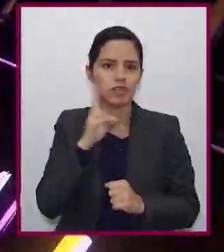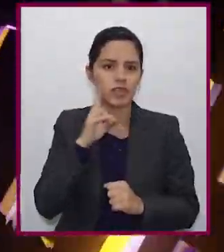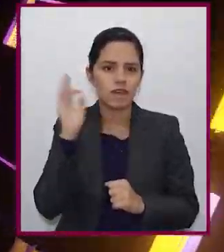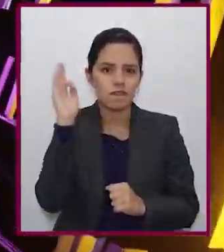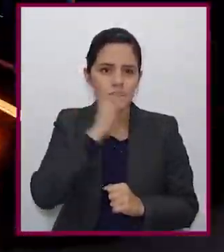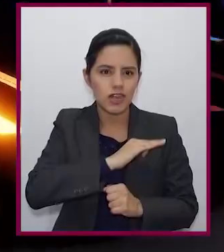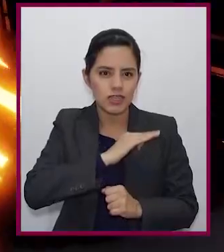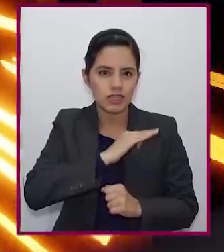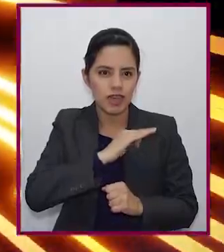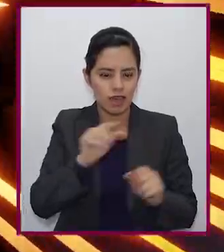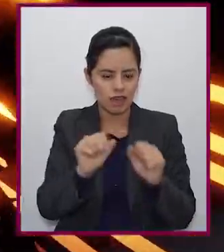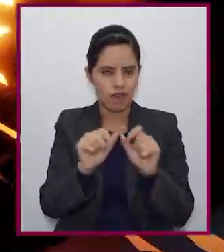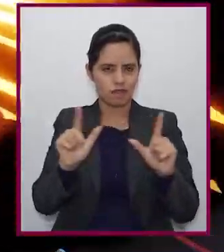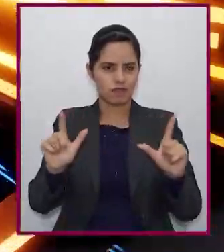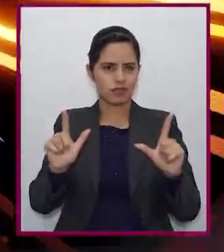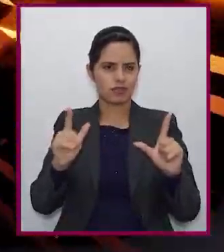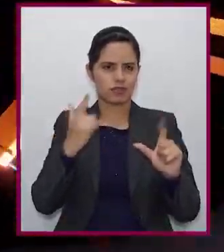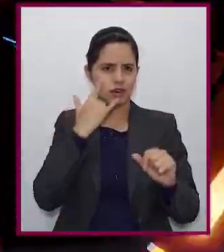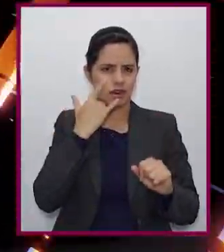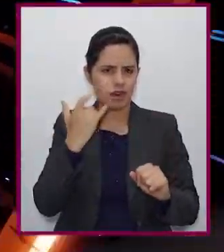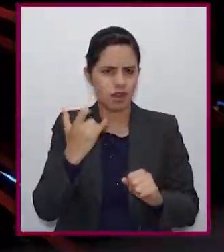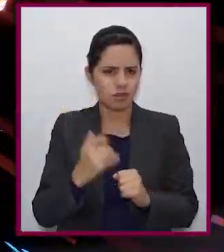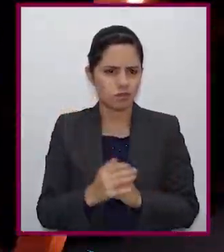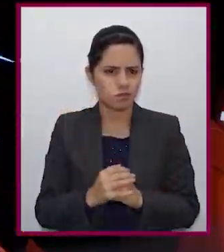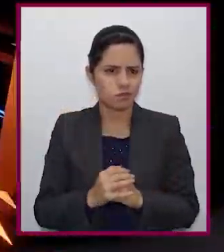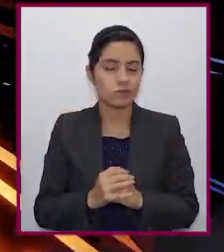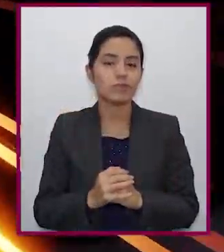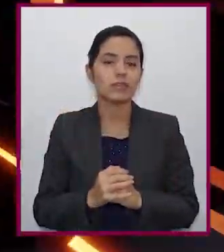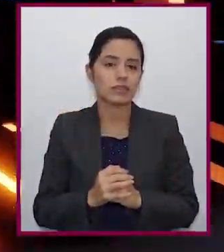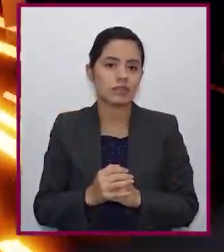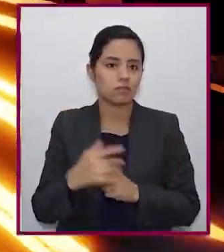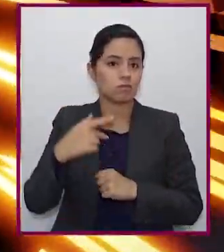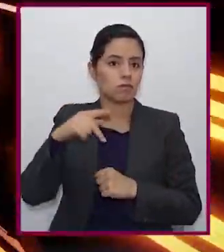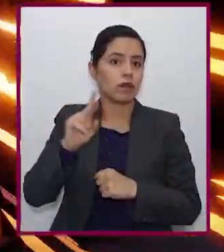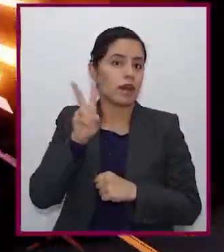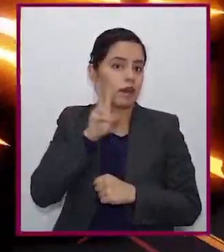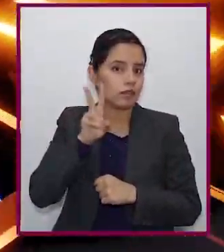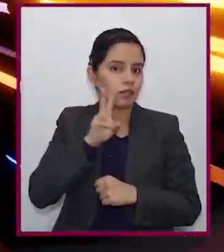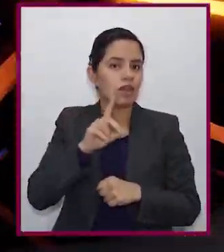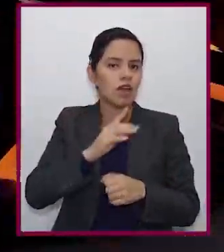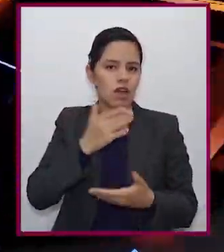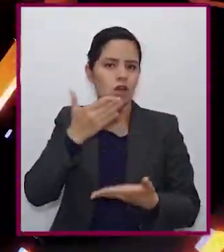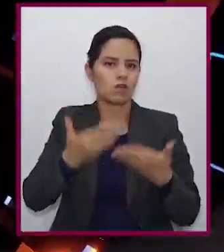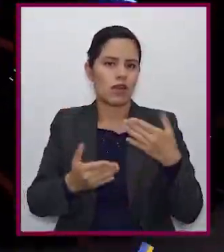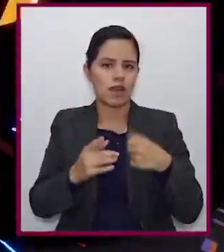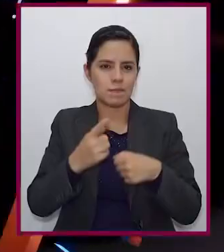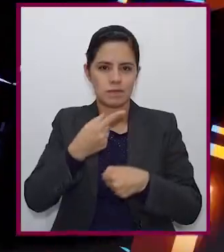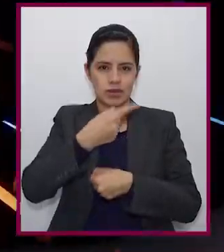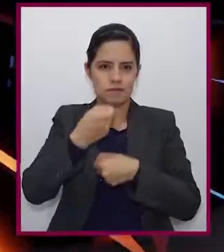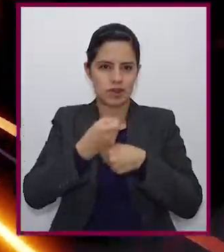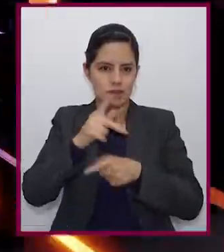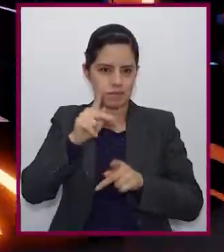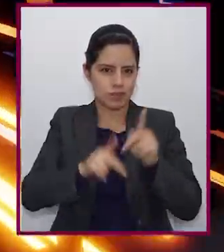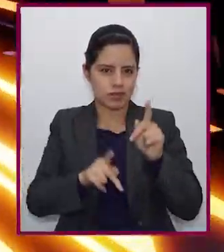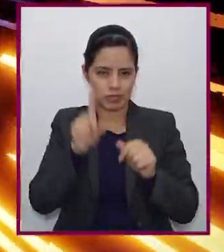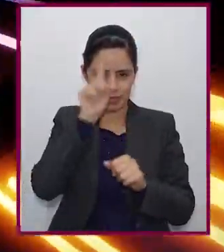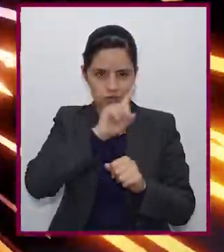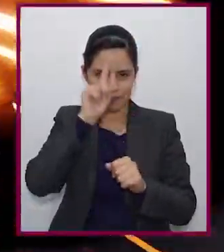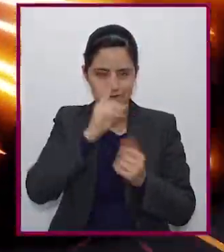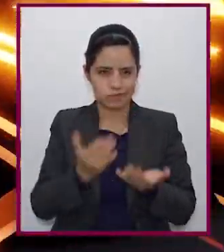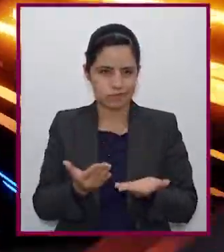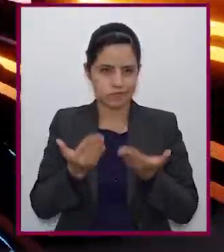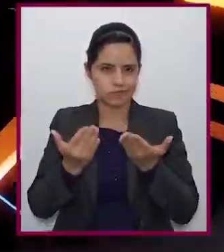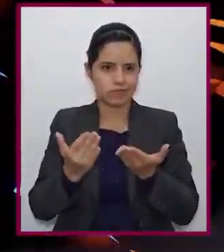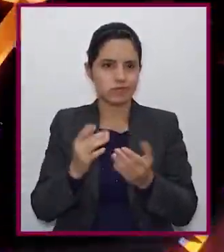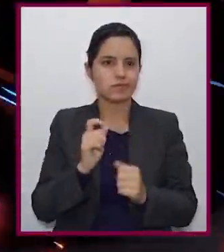noticias falsas. Qué raro. ¿Por qué no en lo que resuelves ese problema vamos a nuestra primera parte del tutorial donde tendremos dinámicas